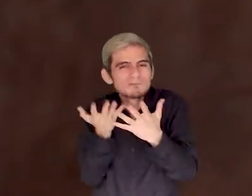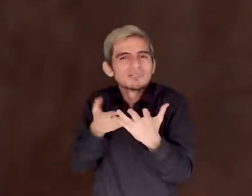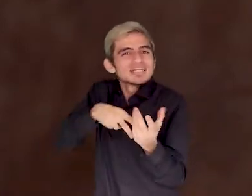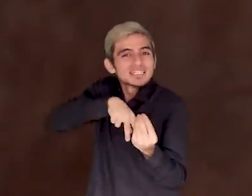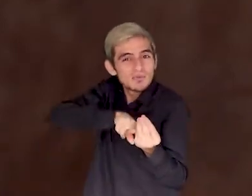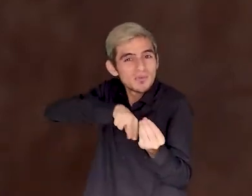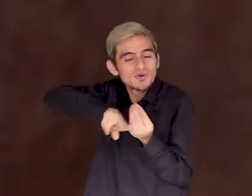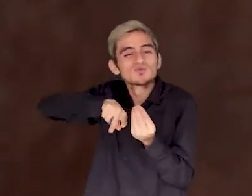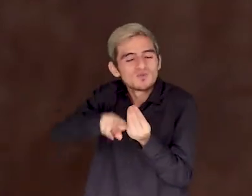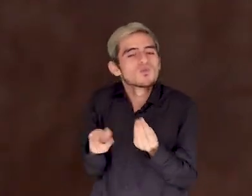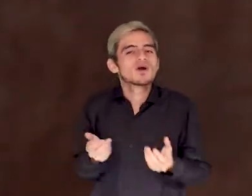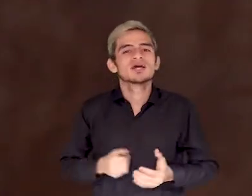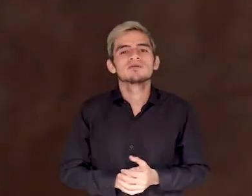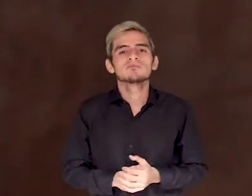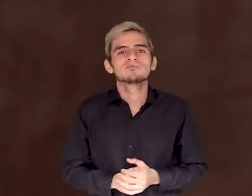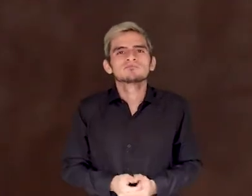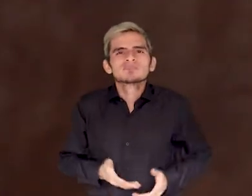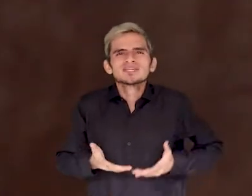en el audiovisual,